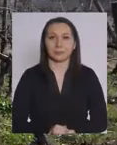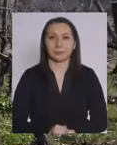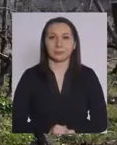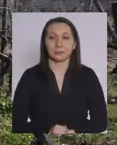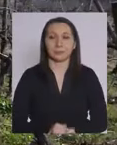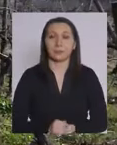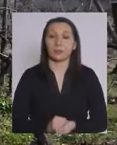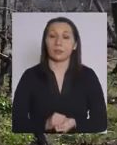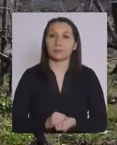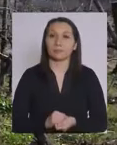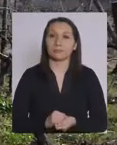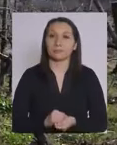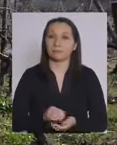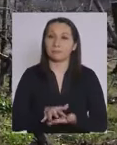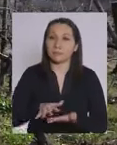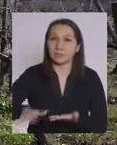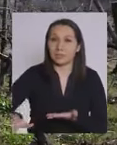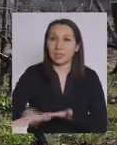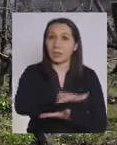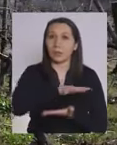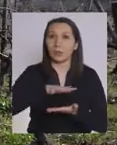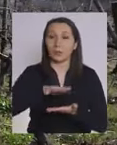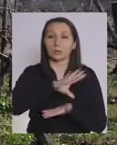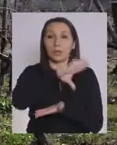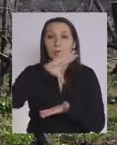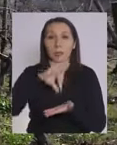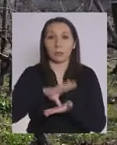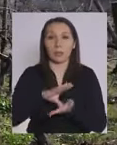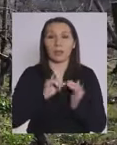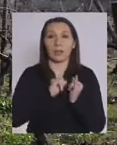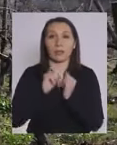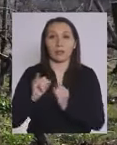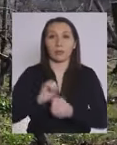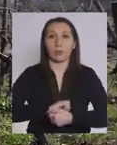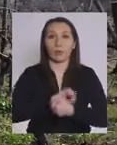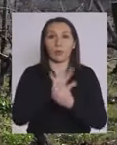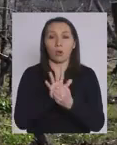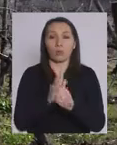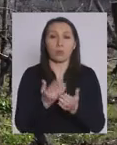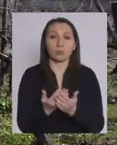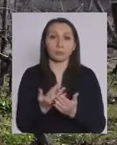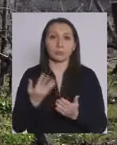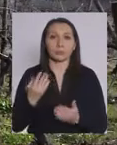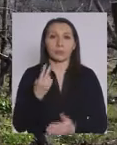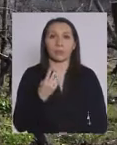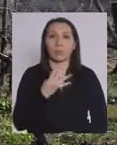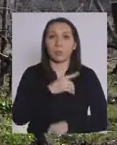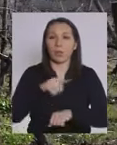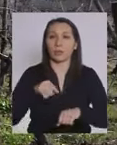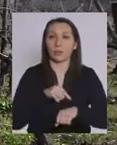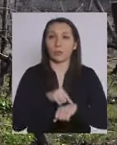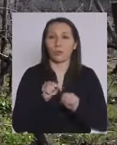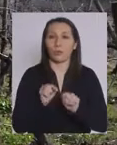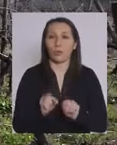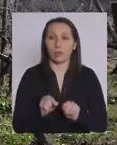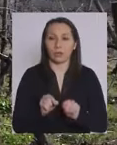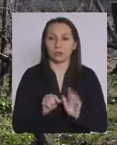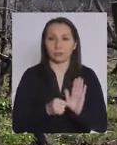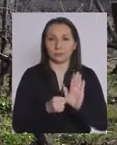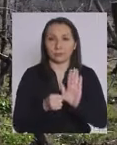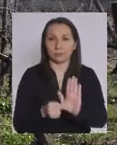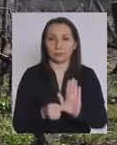la situación en nuestro país del reporte de coronavirus de las últimas 24 horas es la